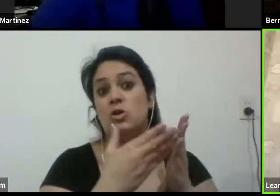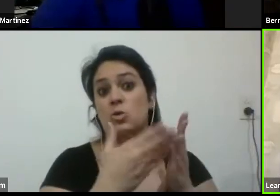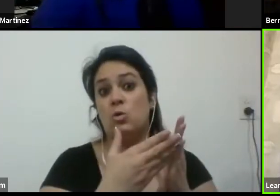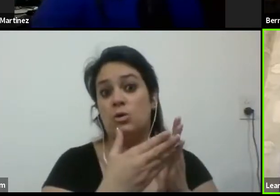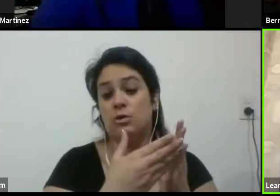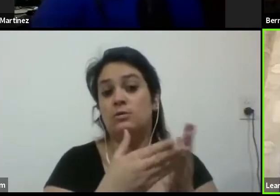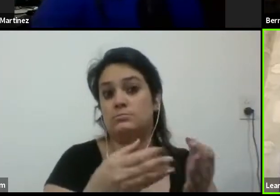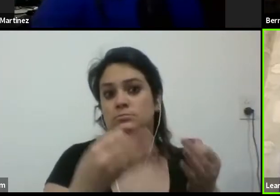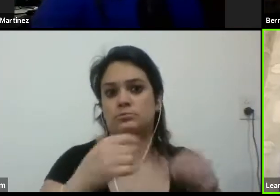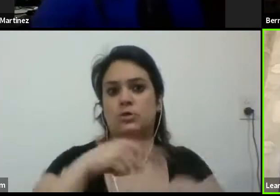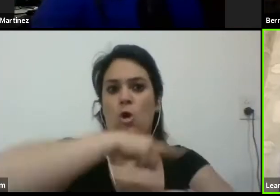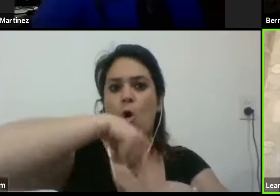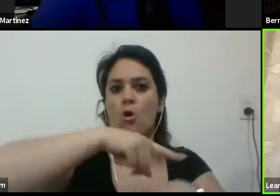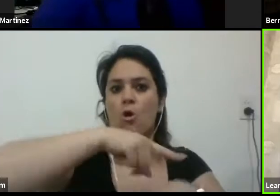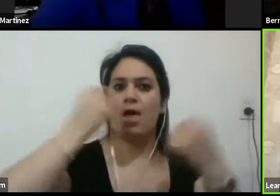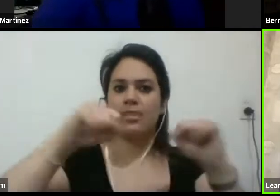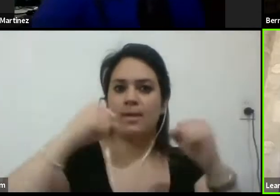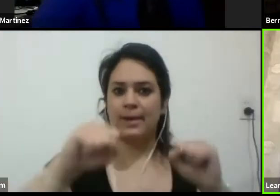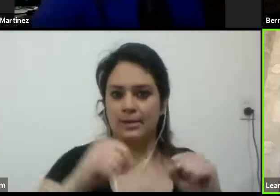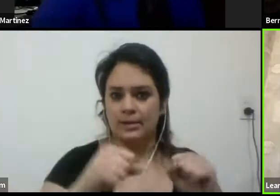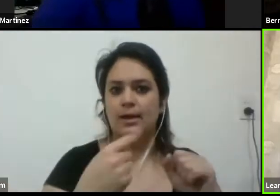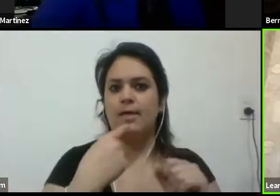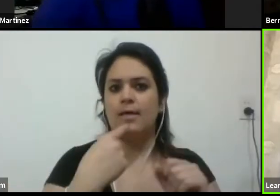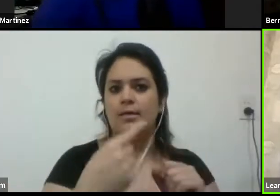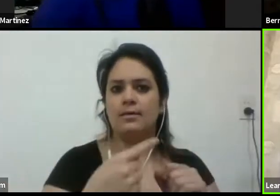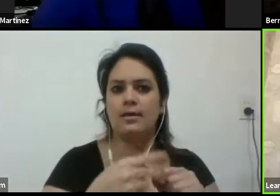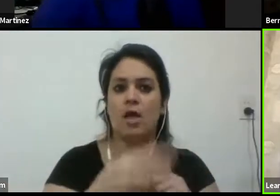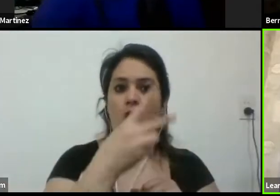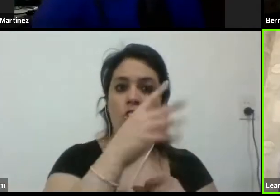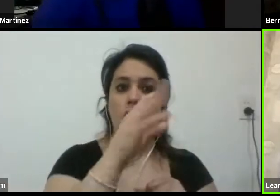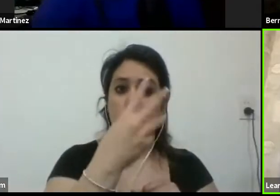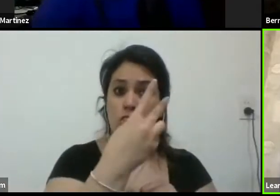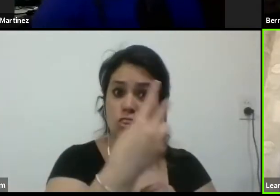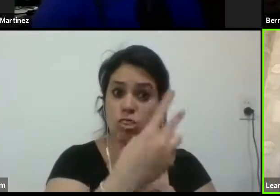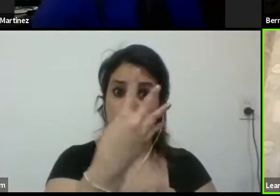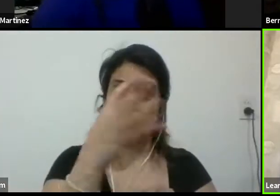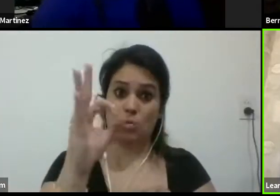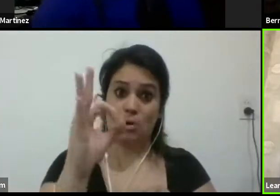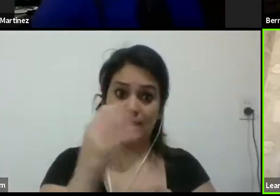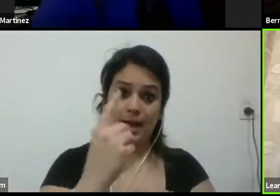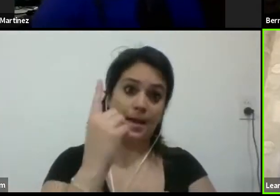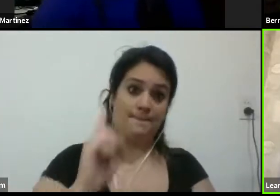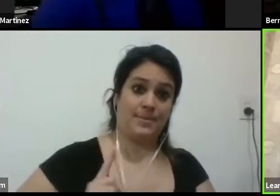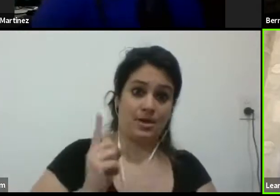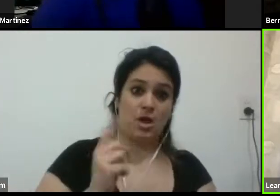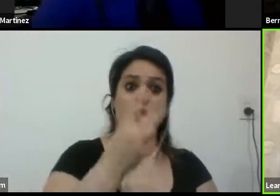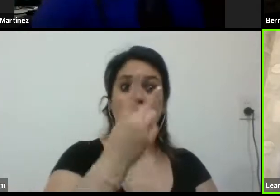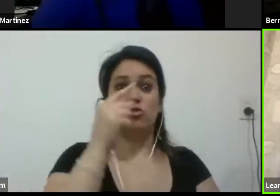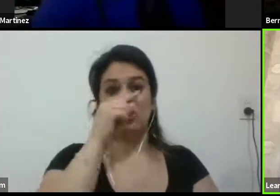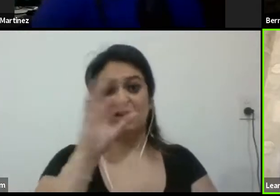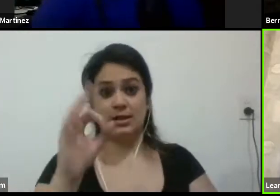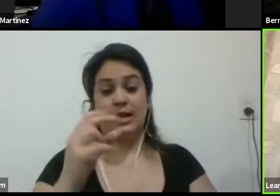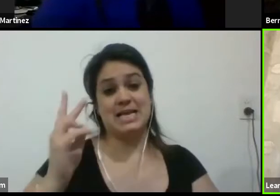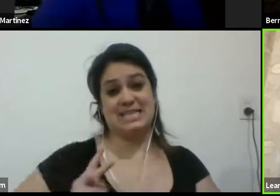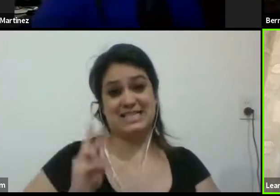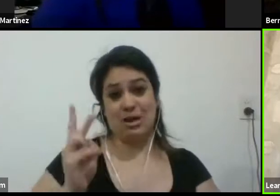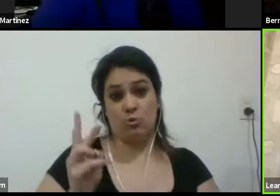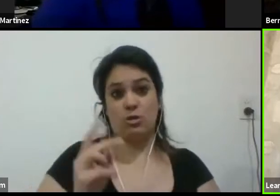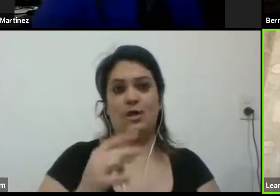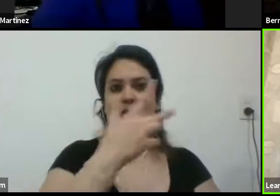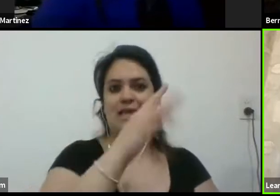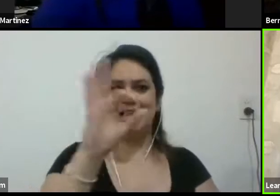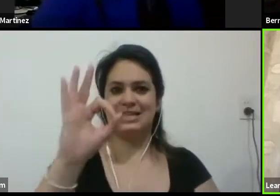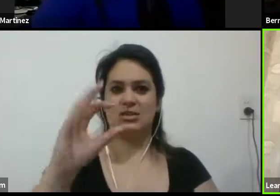efectivo de horas de prácticas profesionalizantes de 240 horas en primer año 170 horas en segundo año y 300 horas en